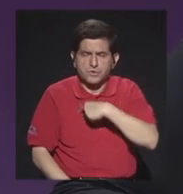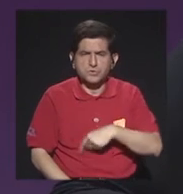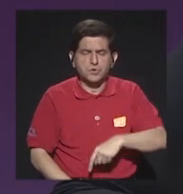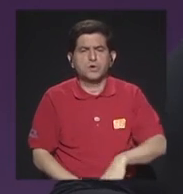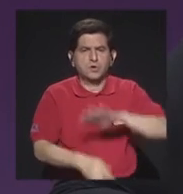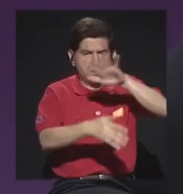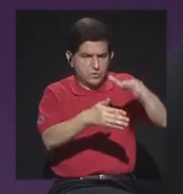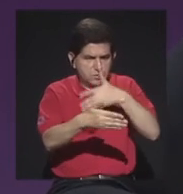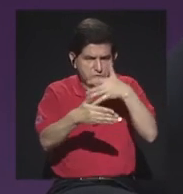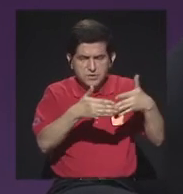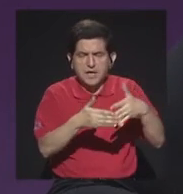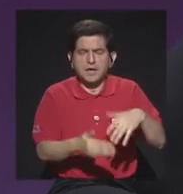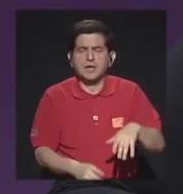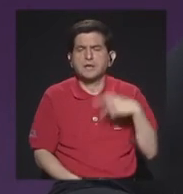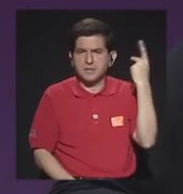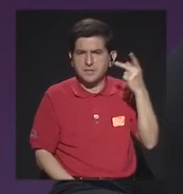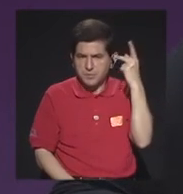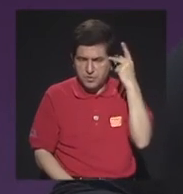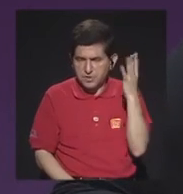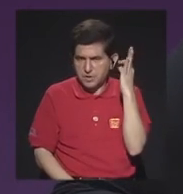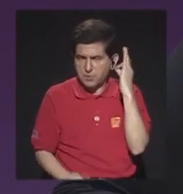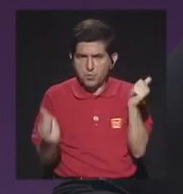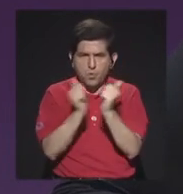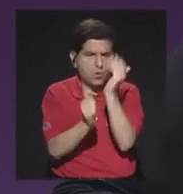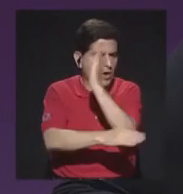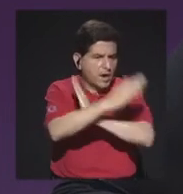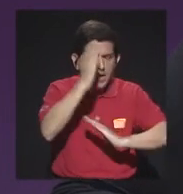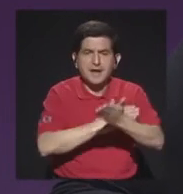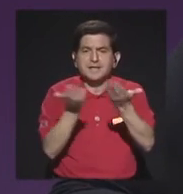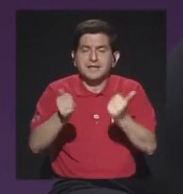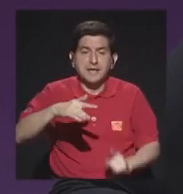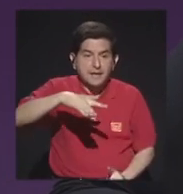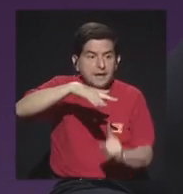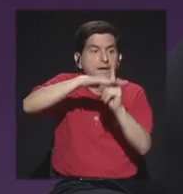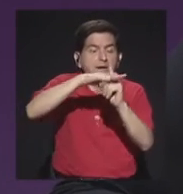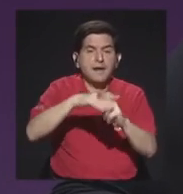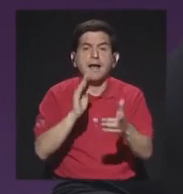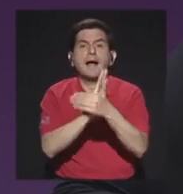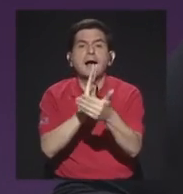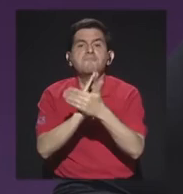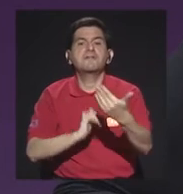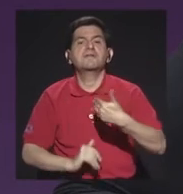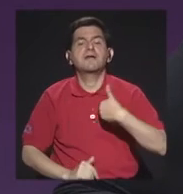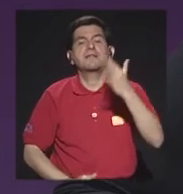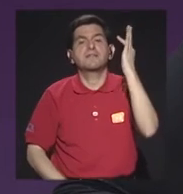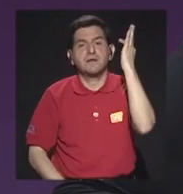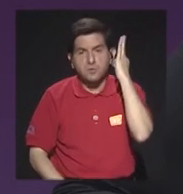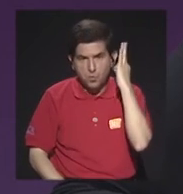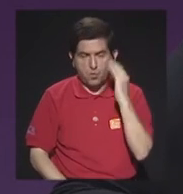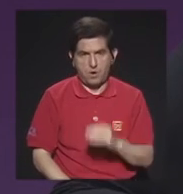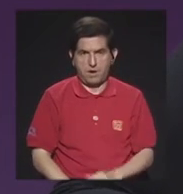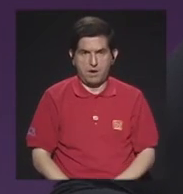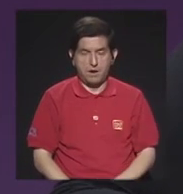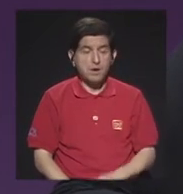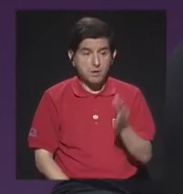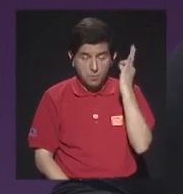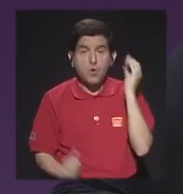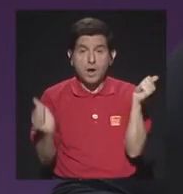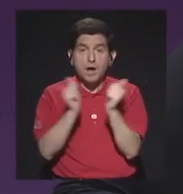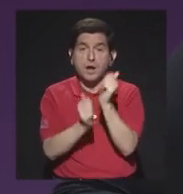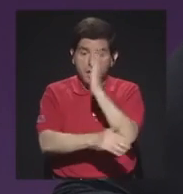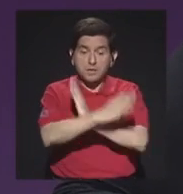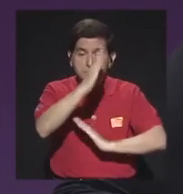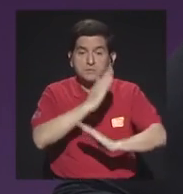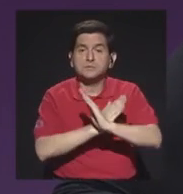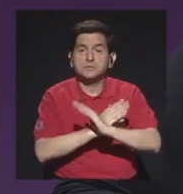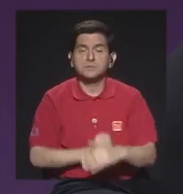agenda política de mujeres con discapacidad es visibilizar las capacidades de las mujeres, valga la redundancia, de mujeres con